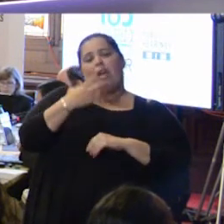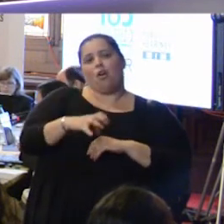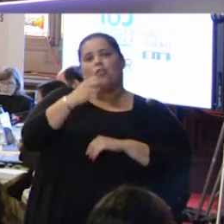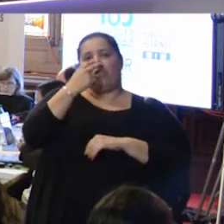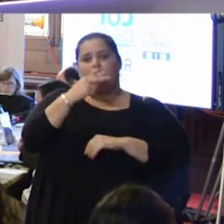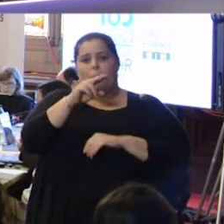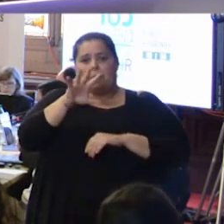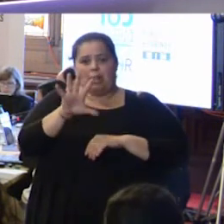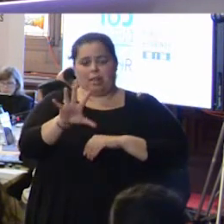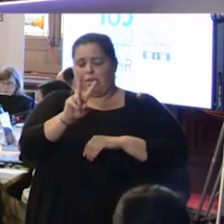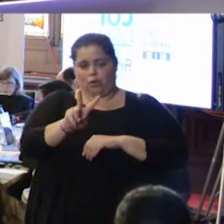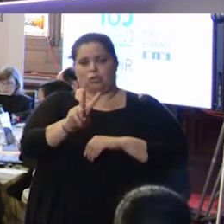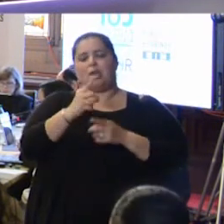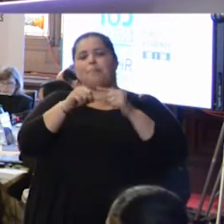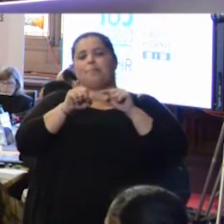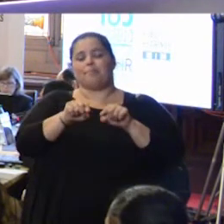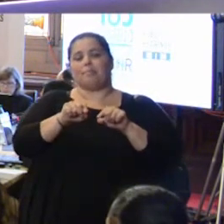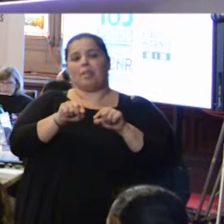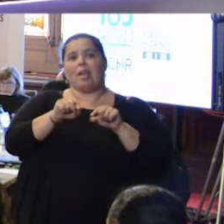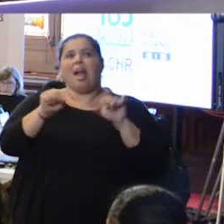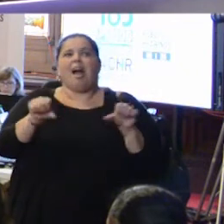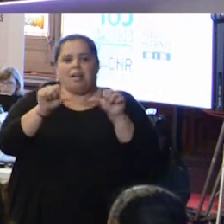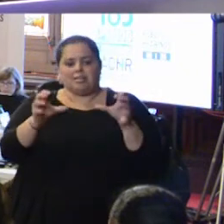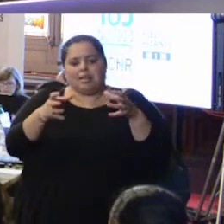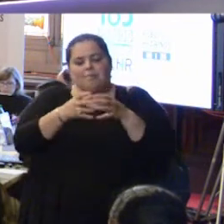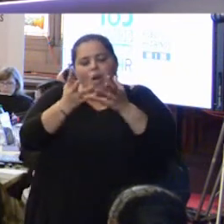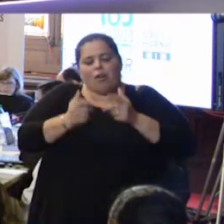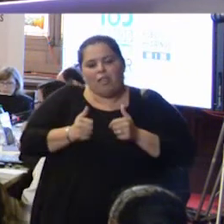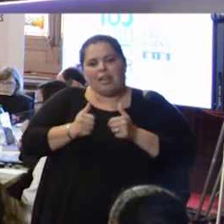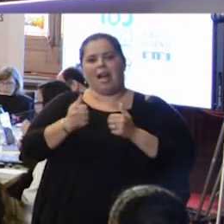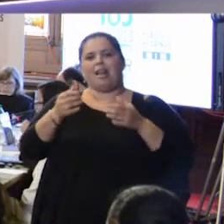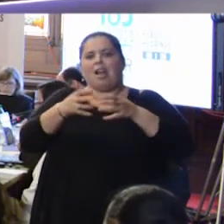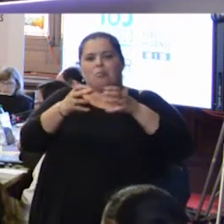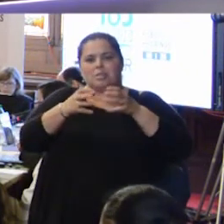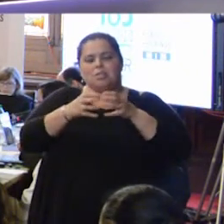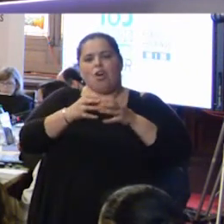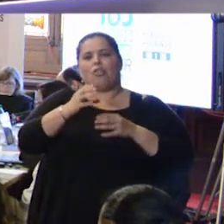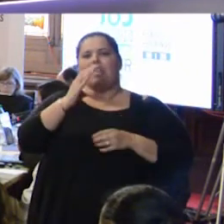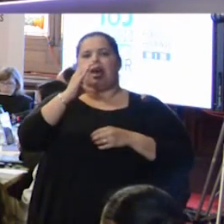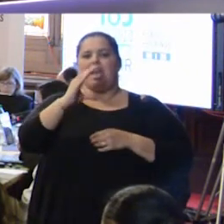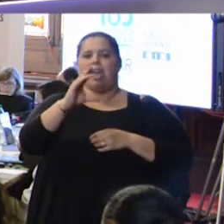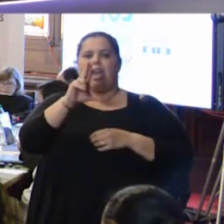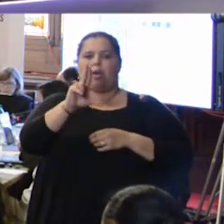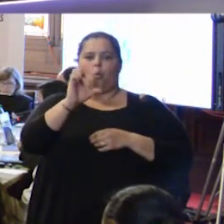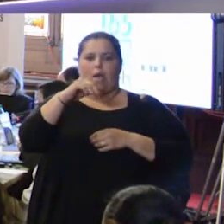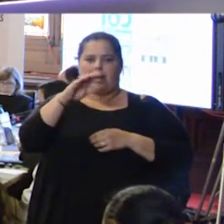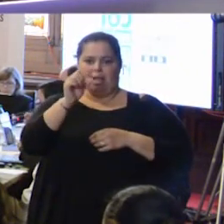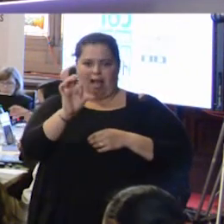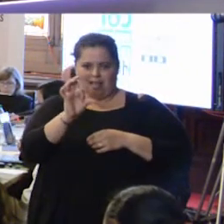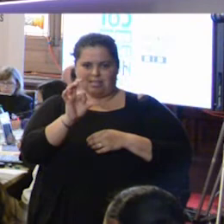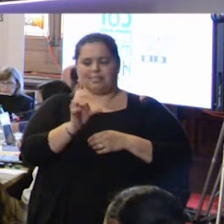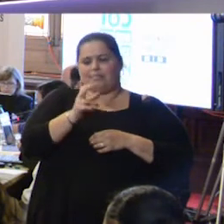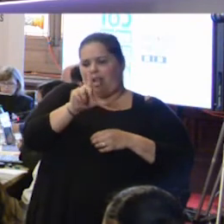que hace es que ordena la creación de los comités de cuencas hidrográficas. Esta entidad responde a las necesidades de